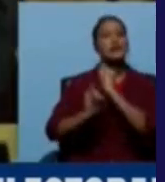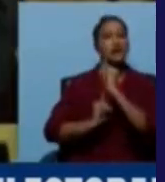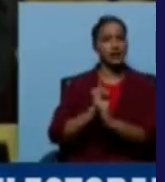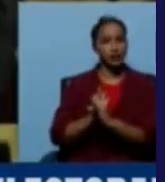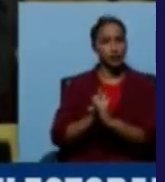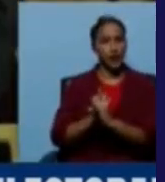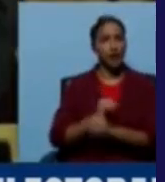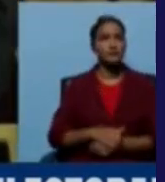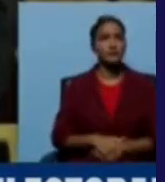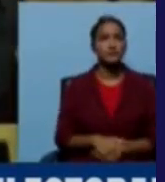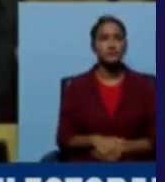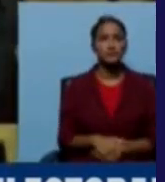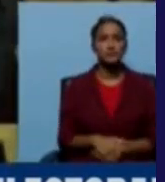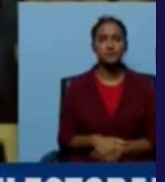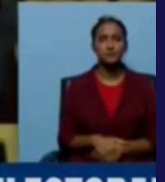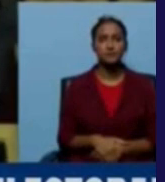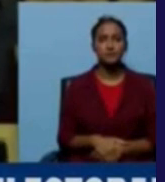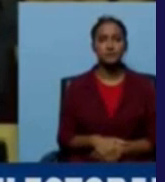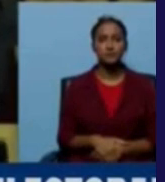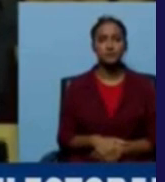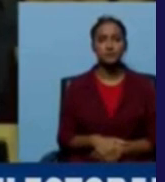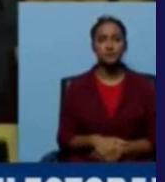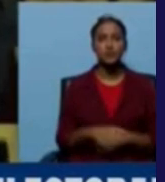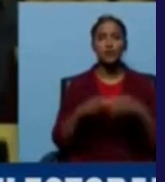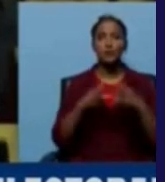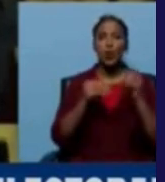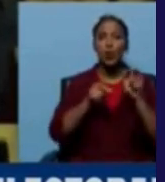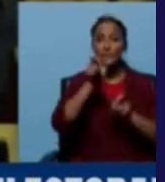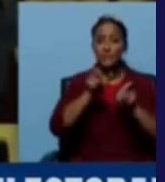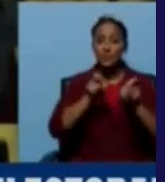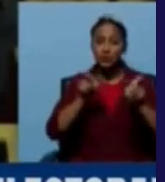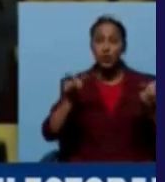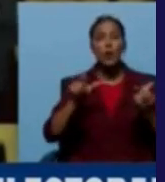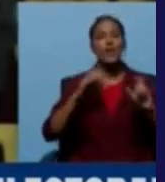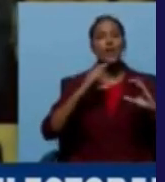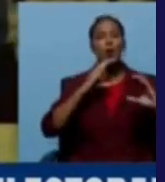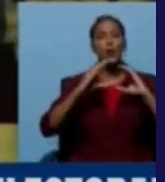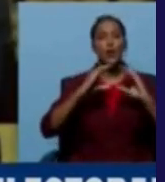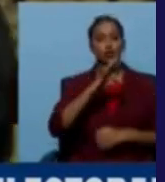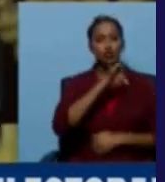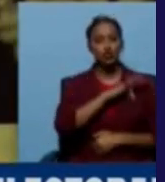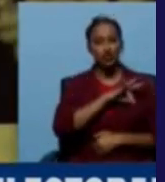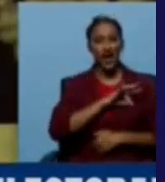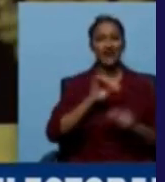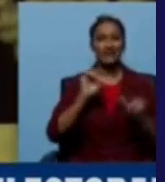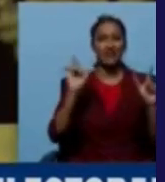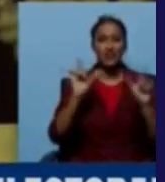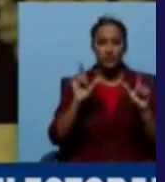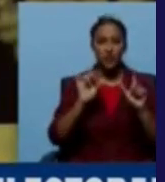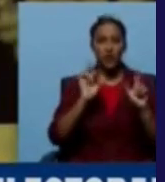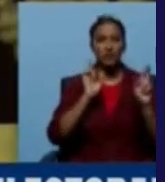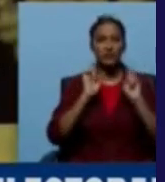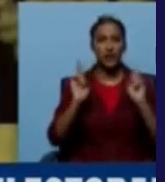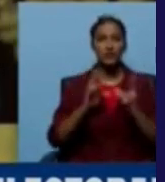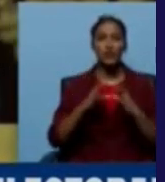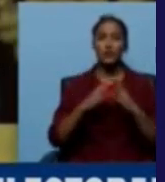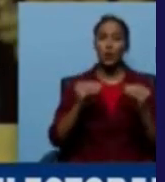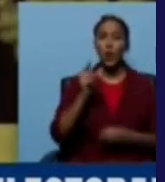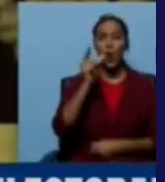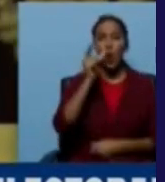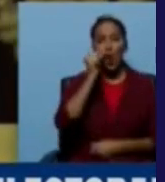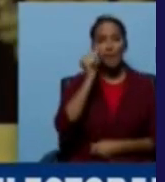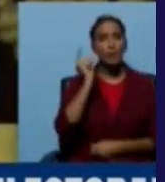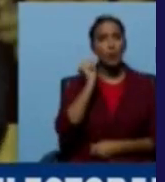internacional que observa de cerca los eventos en el país el próximo reto será ver si esta nueva etapa del gobierno de maduro logrará